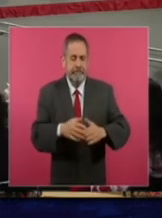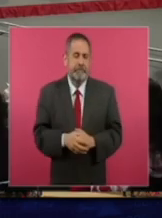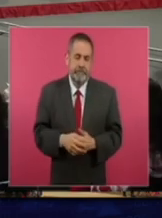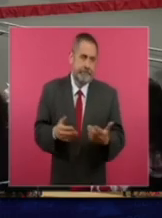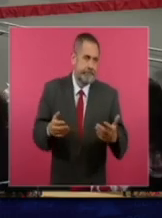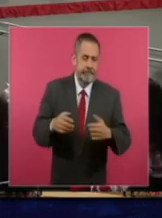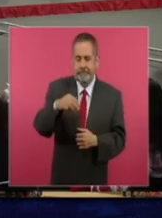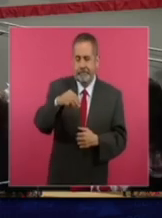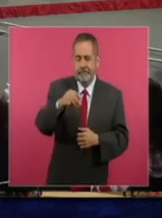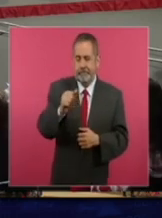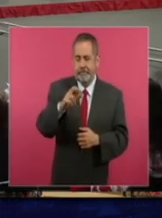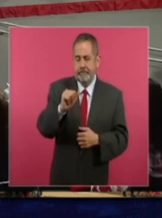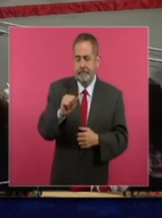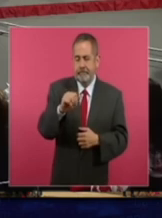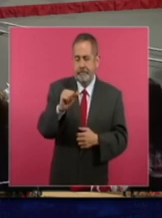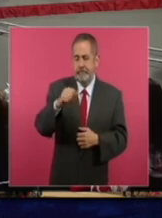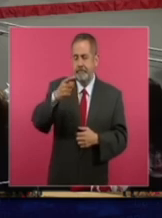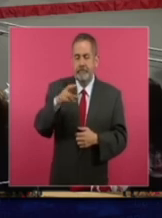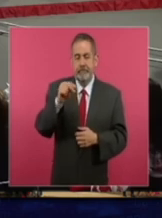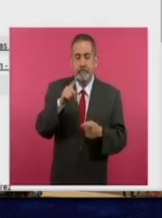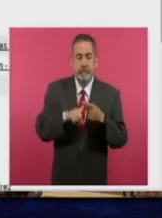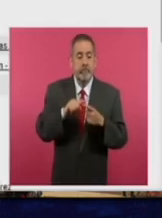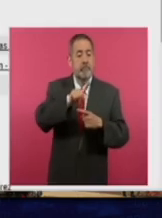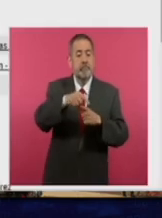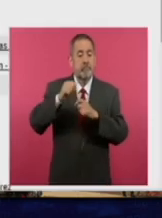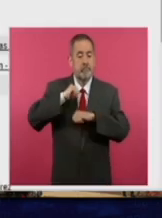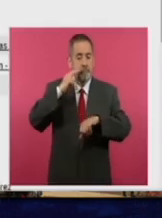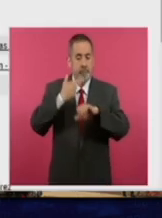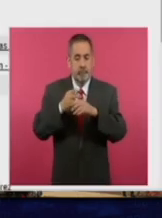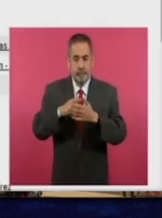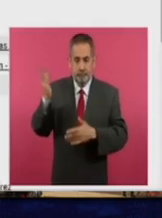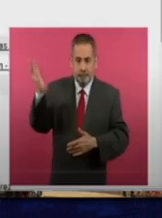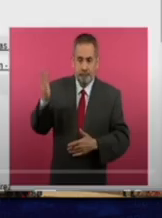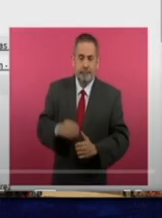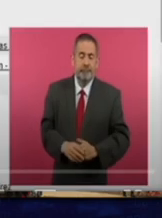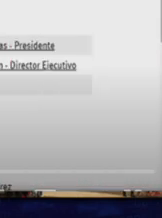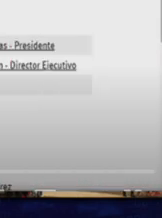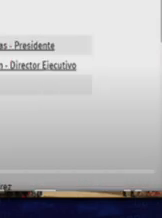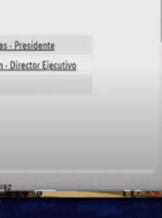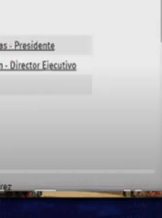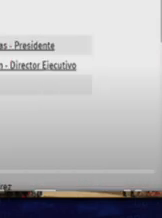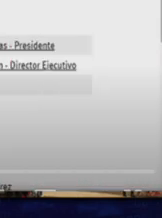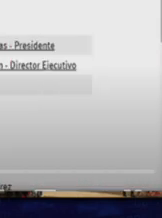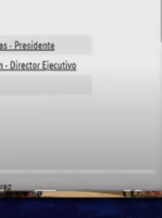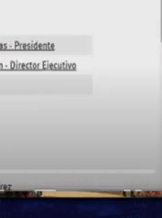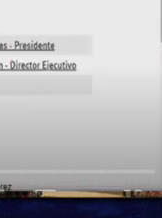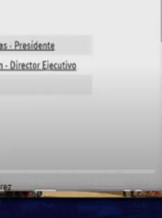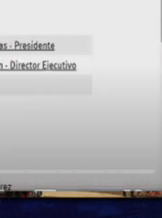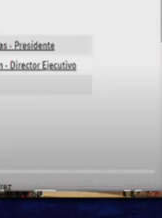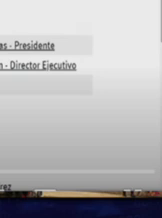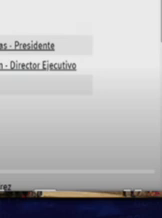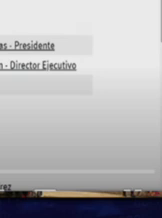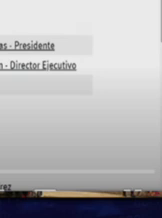María Amparo Casar, ella es la encargada de esa asociación de Claudio X